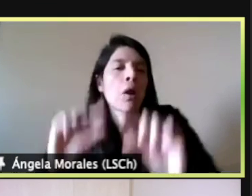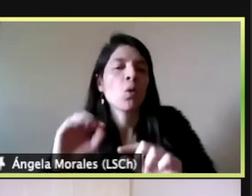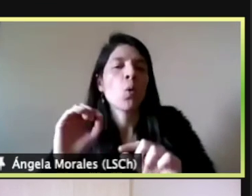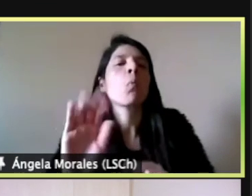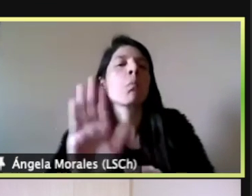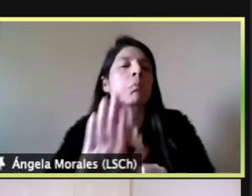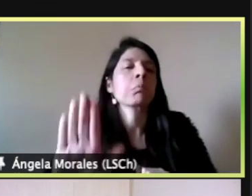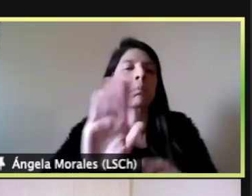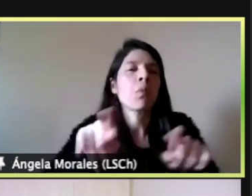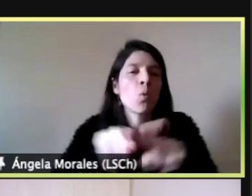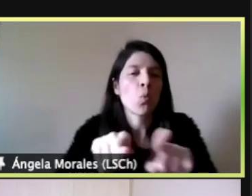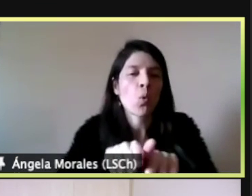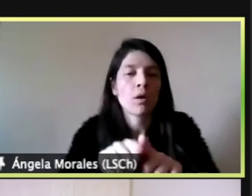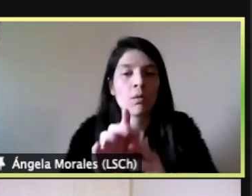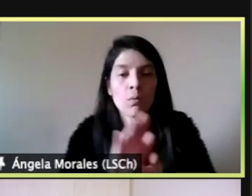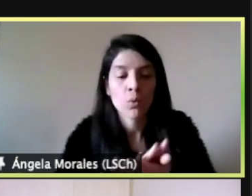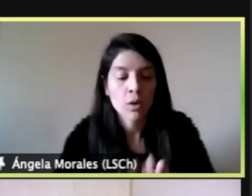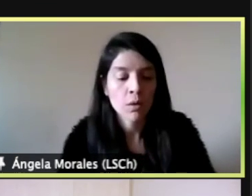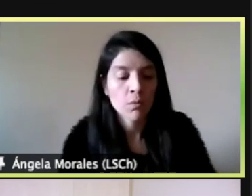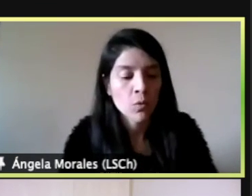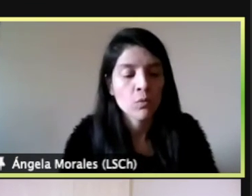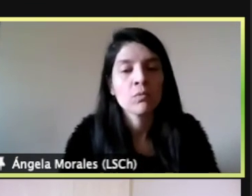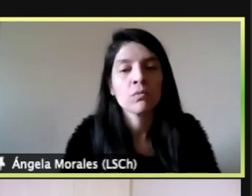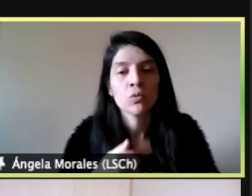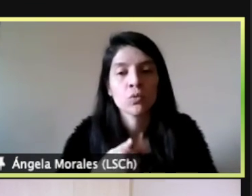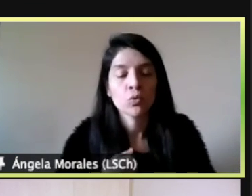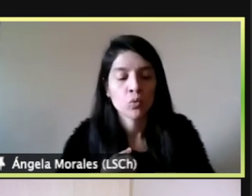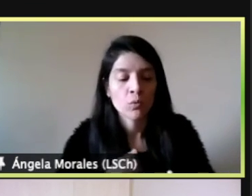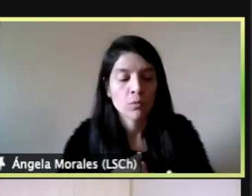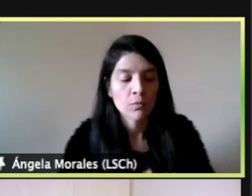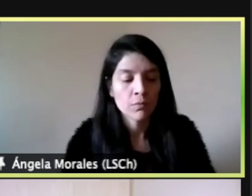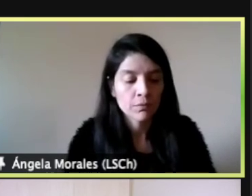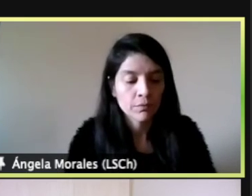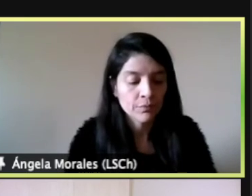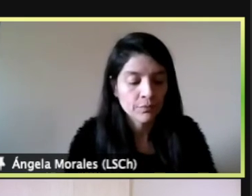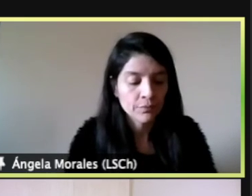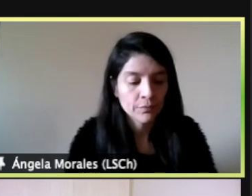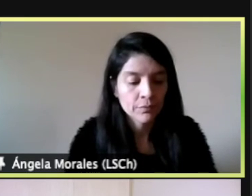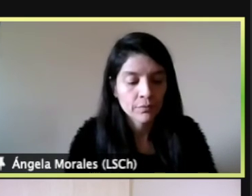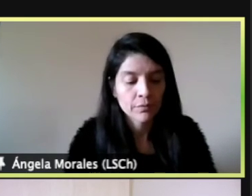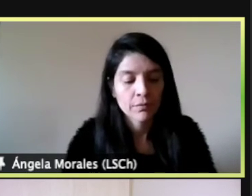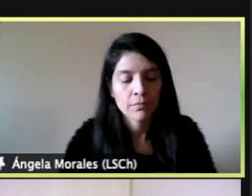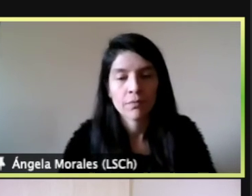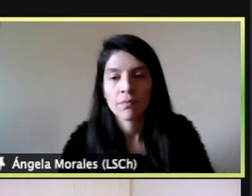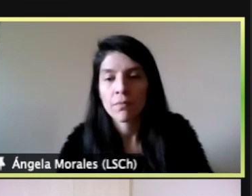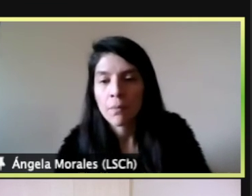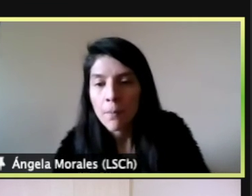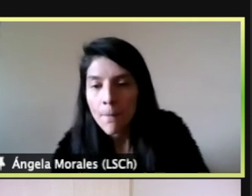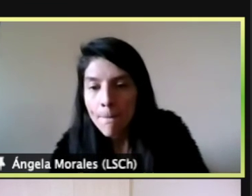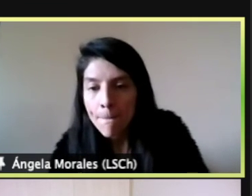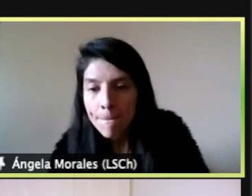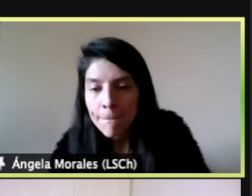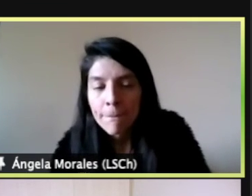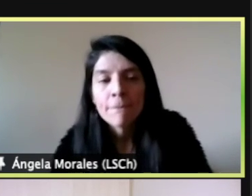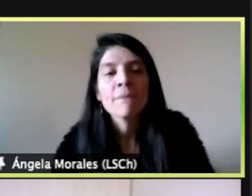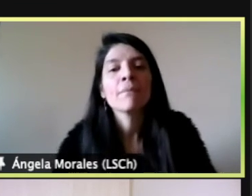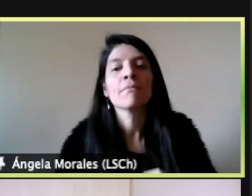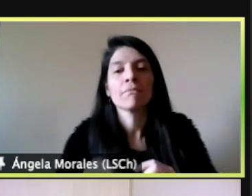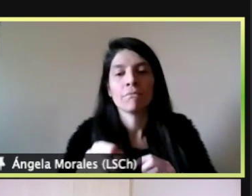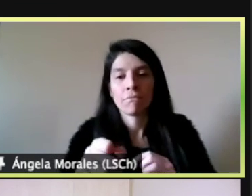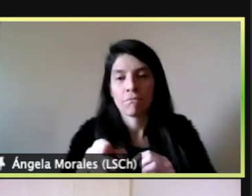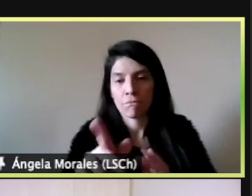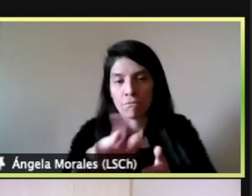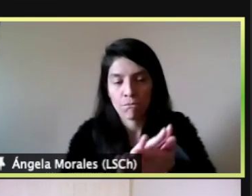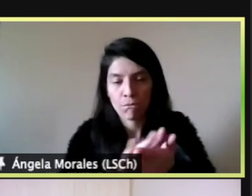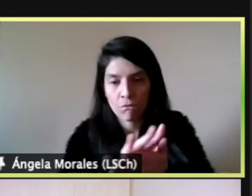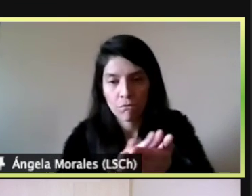acá, eh, voy a decir que en vez de dejarlo en valores, lo voy a dejar en columnas. Ah, no, en columnas no me